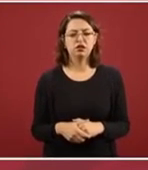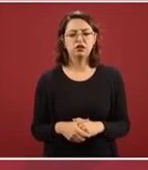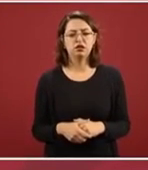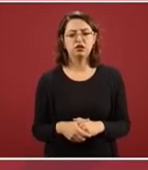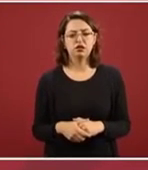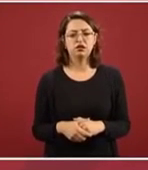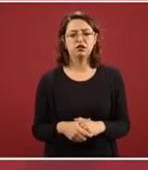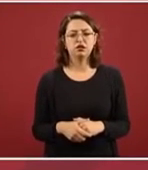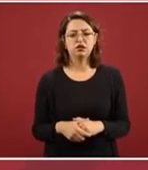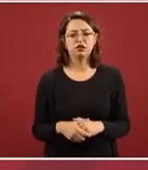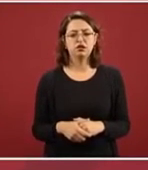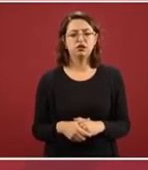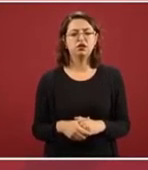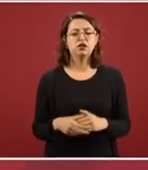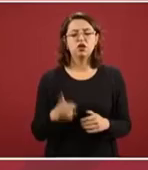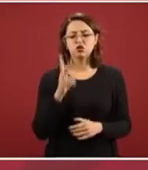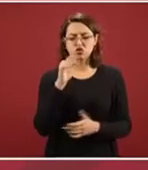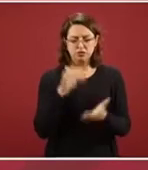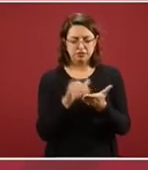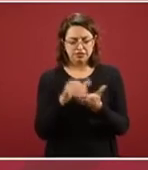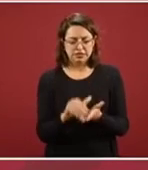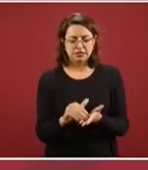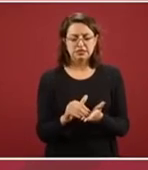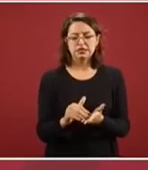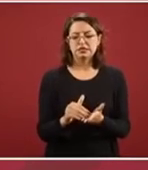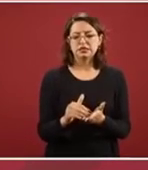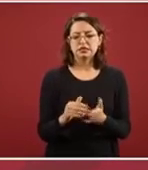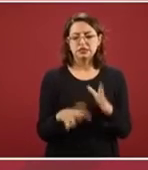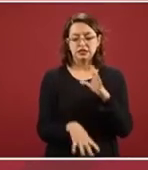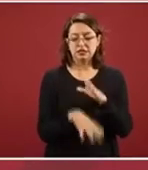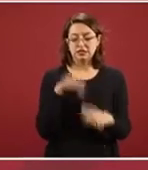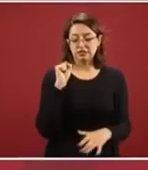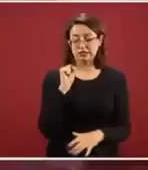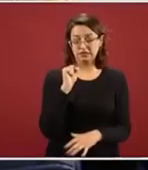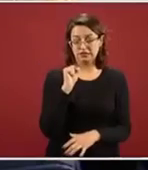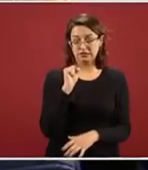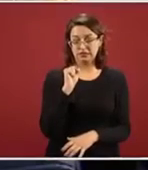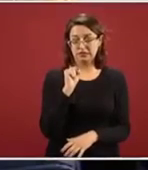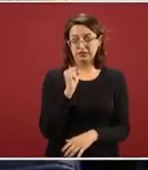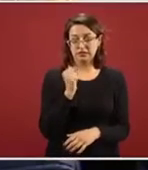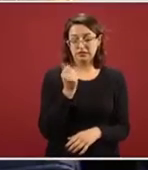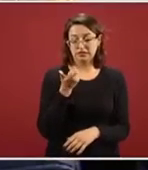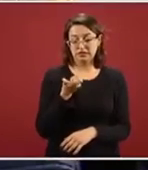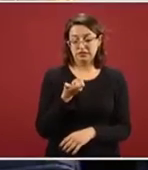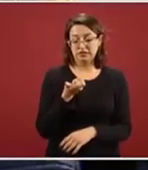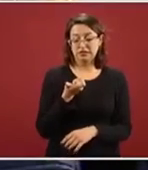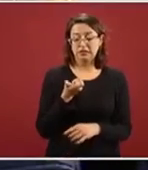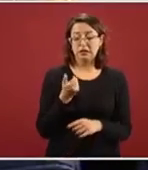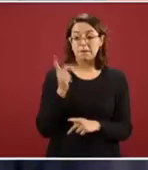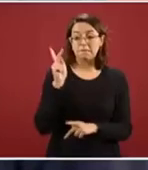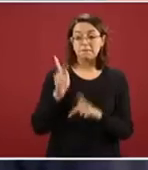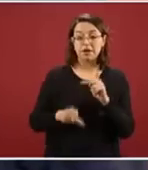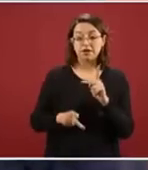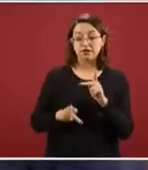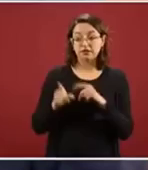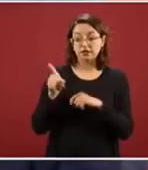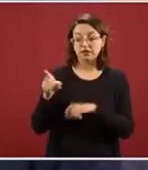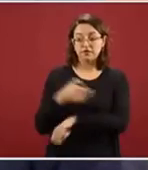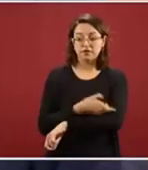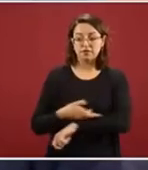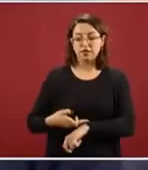se transfirió a una cuenta personal de la familia de